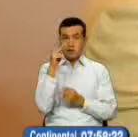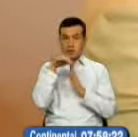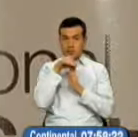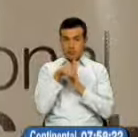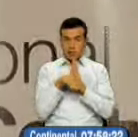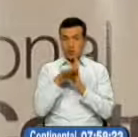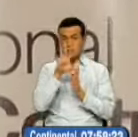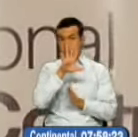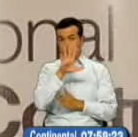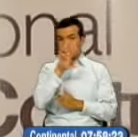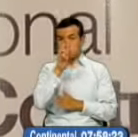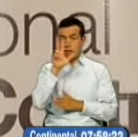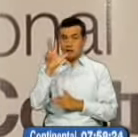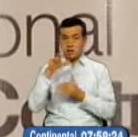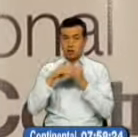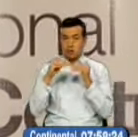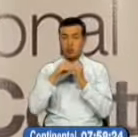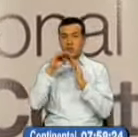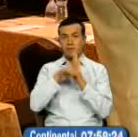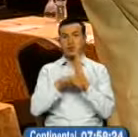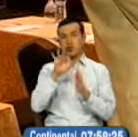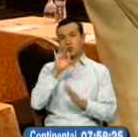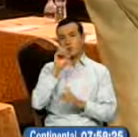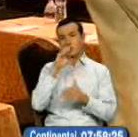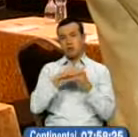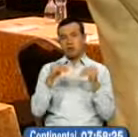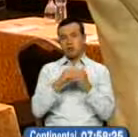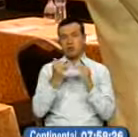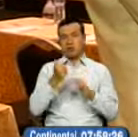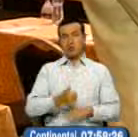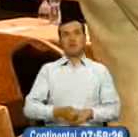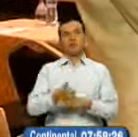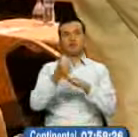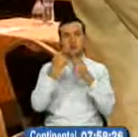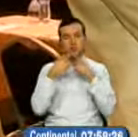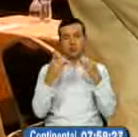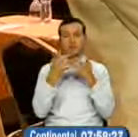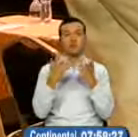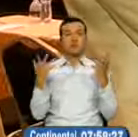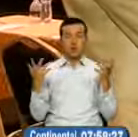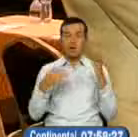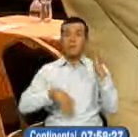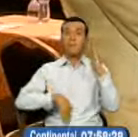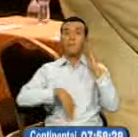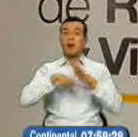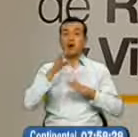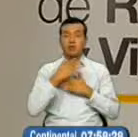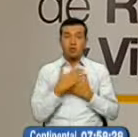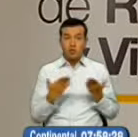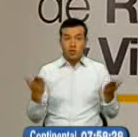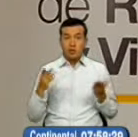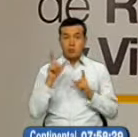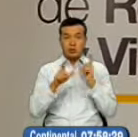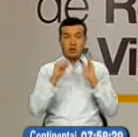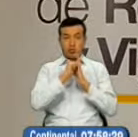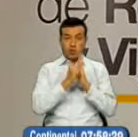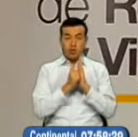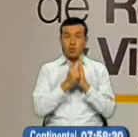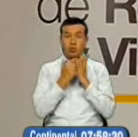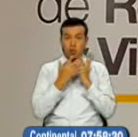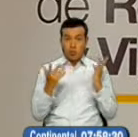de $563 a solo $90. Las autoridades procuran que la mayor cantidad de artesanos y pequeños